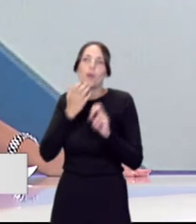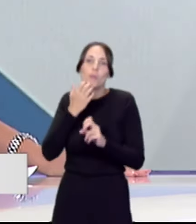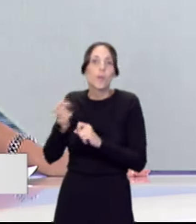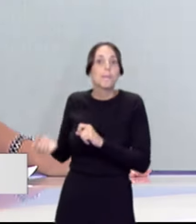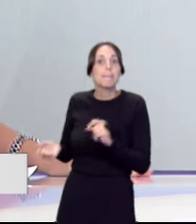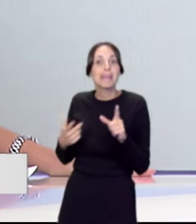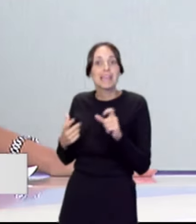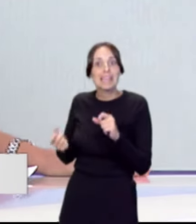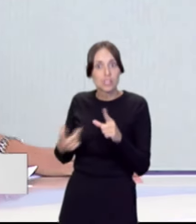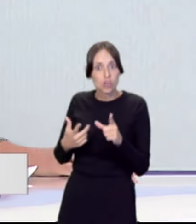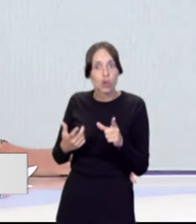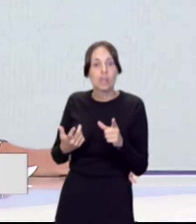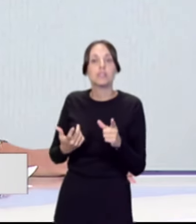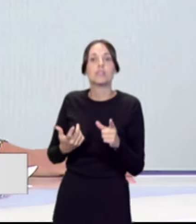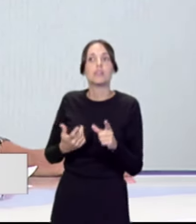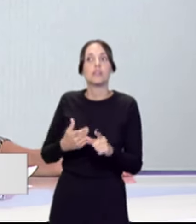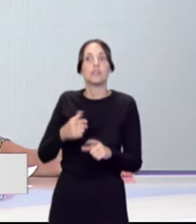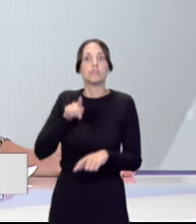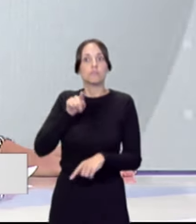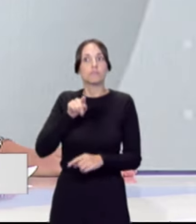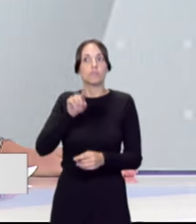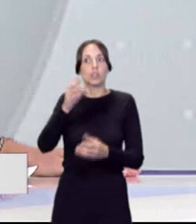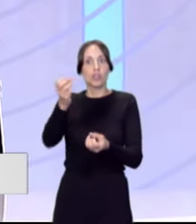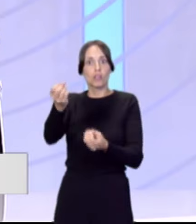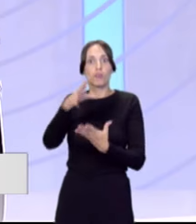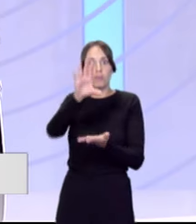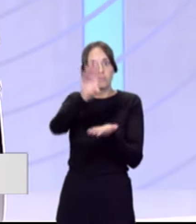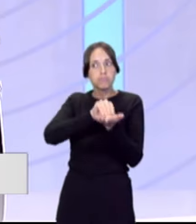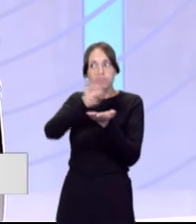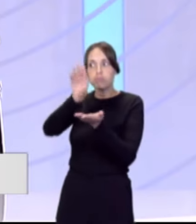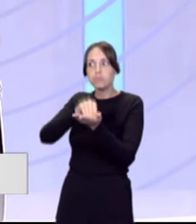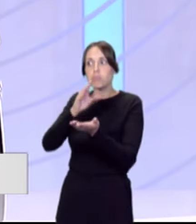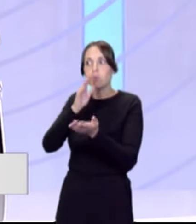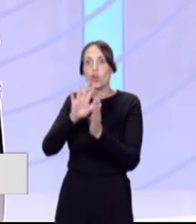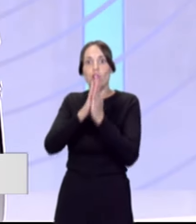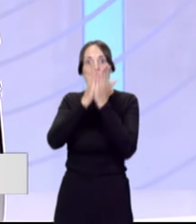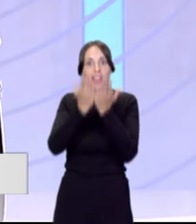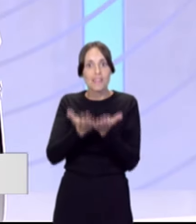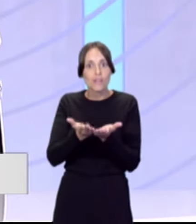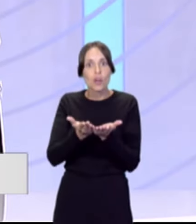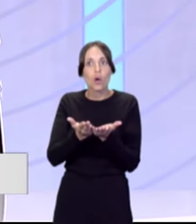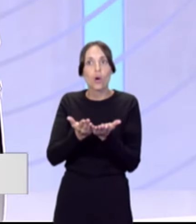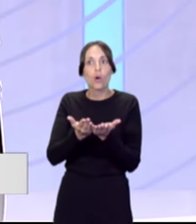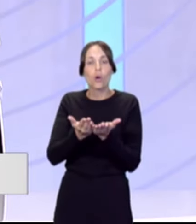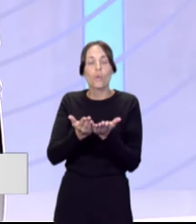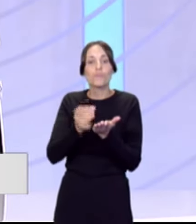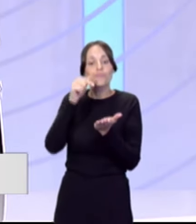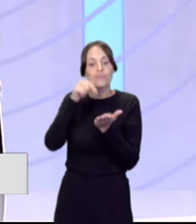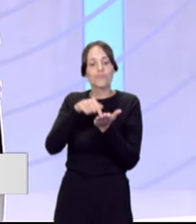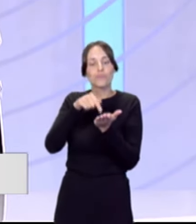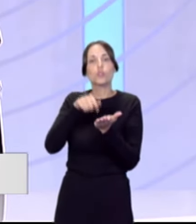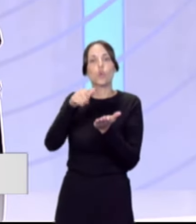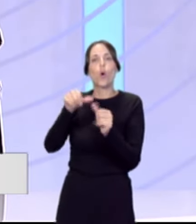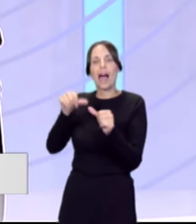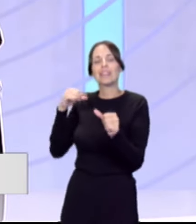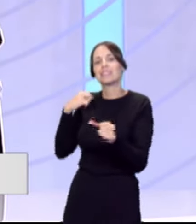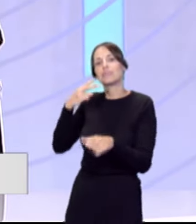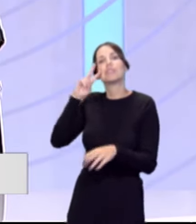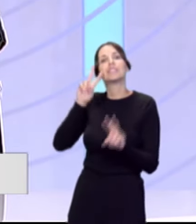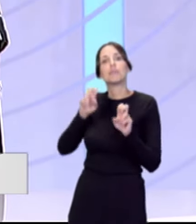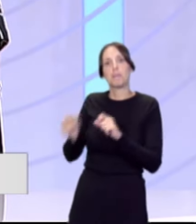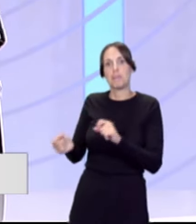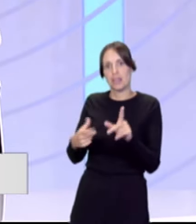hora de recopilar toda esta información, el que te ha llevado, ¿no?, a tener este libro, el conocer bien sobre las migraciones. Bueno,